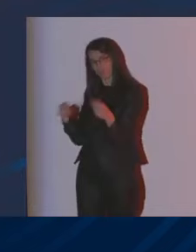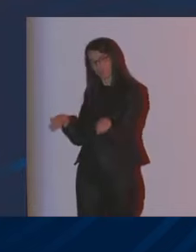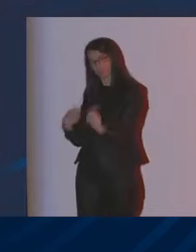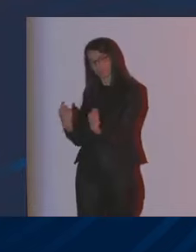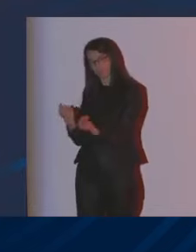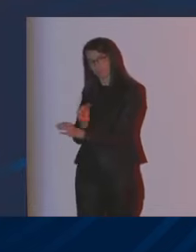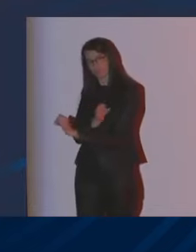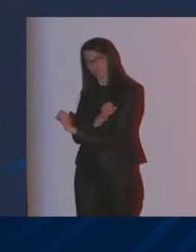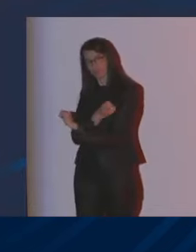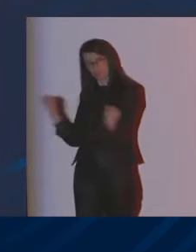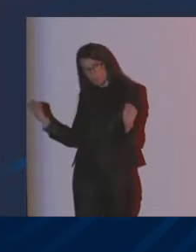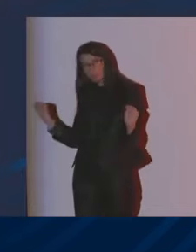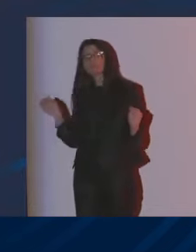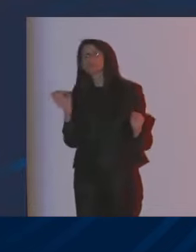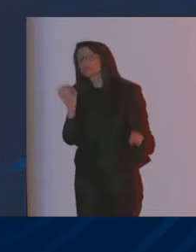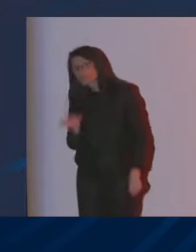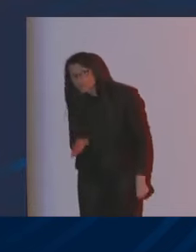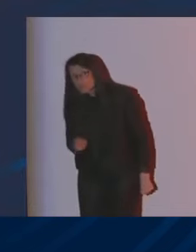indestructible. ¿O no?